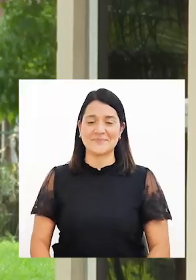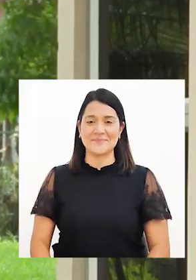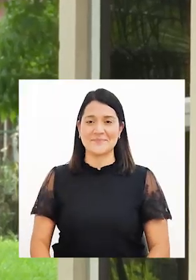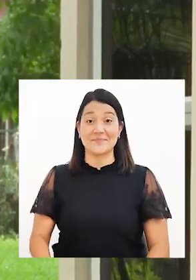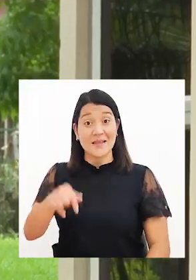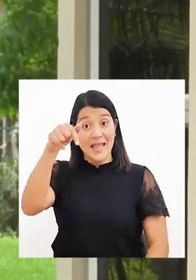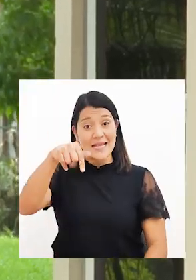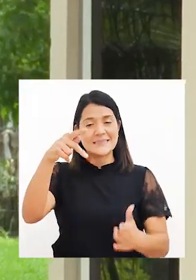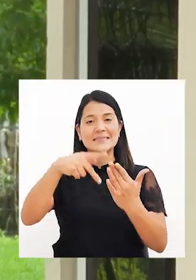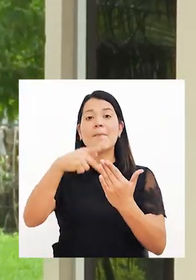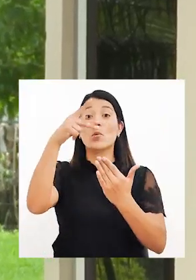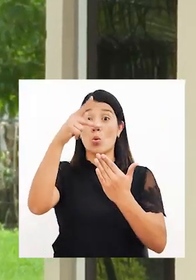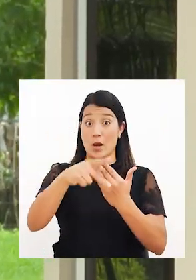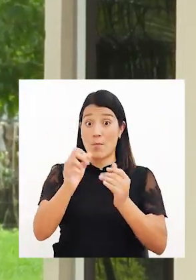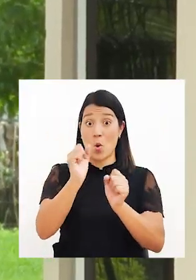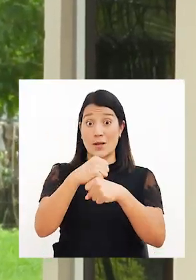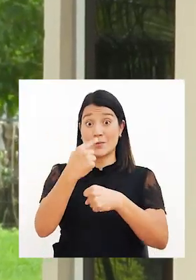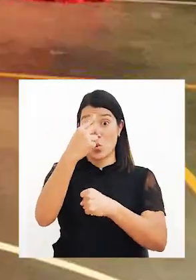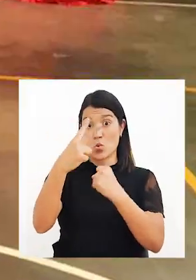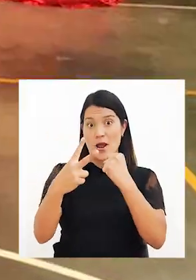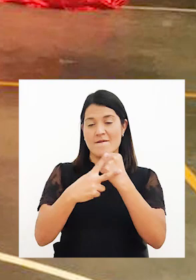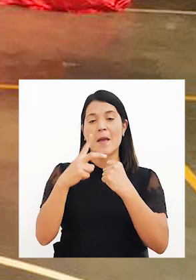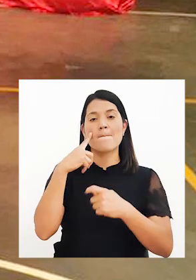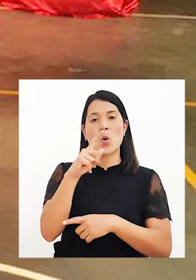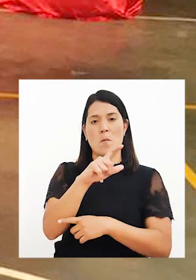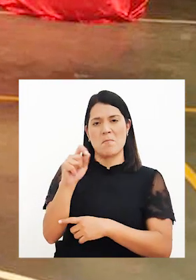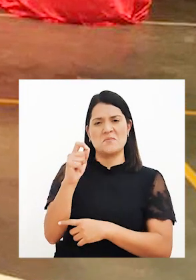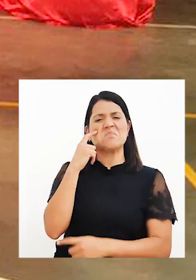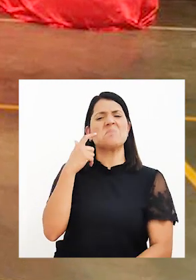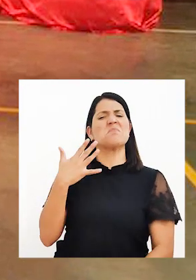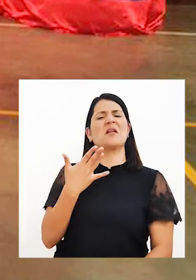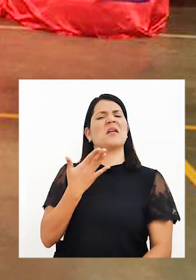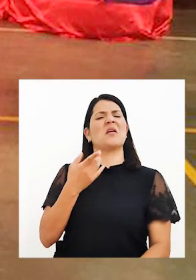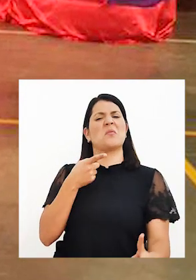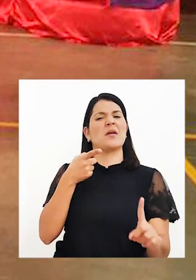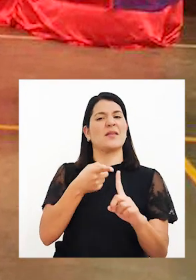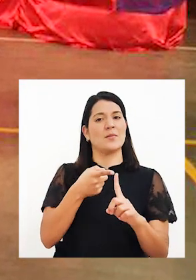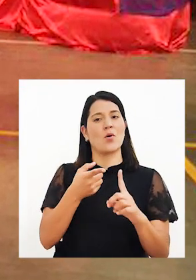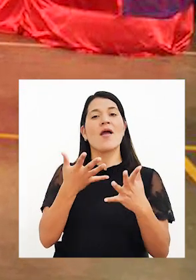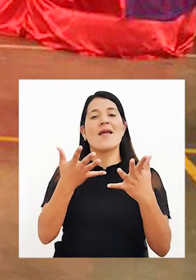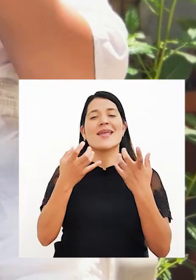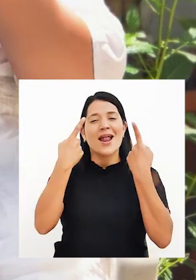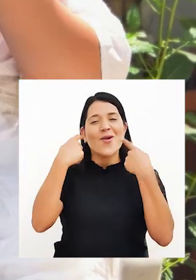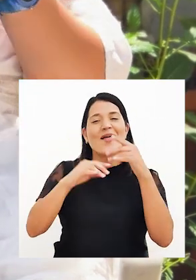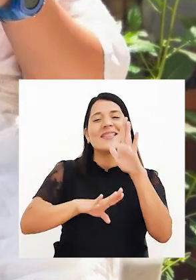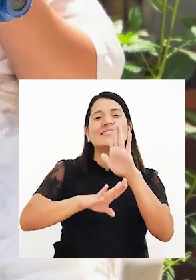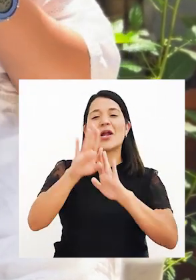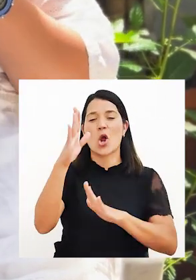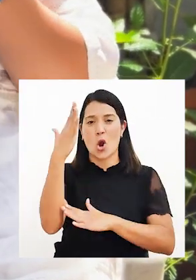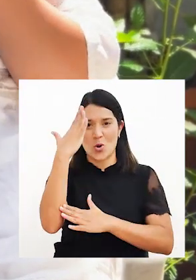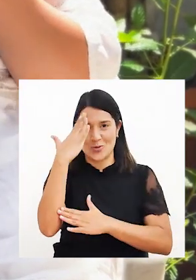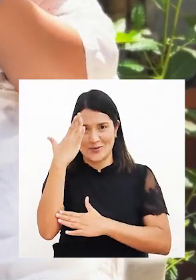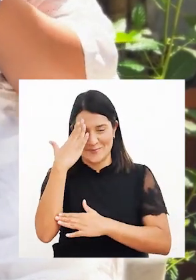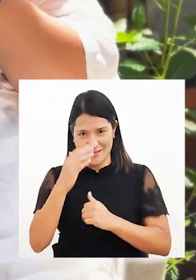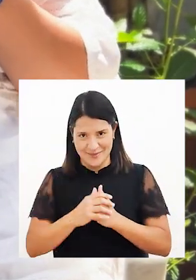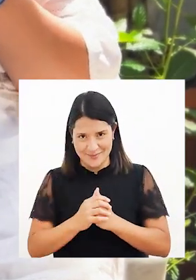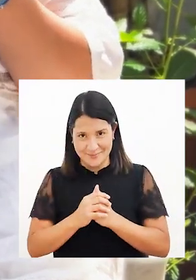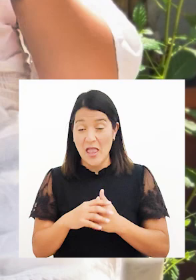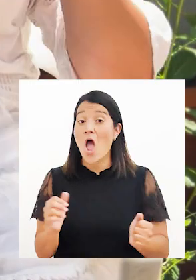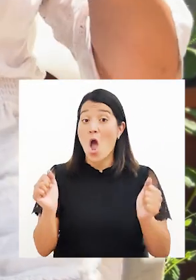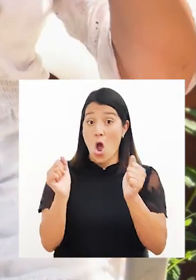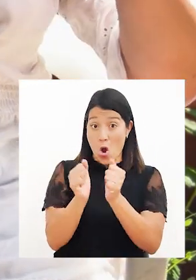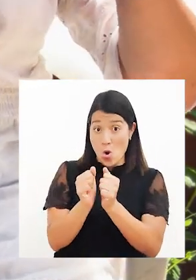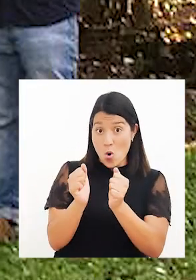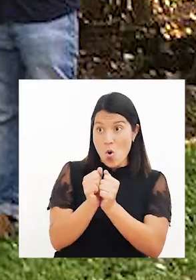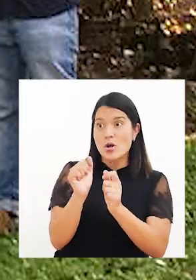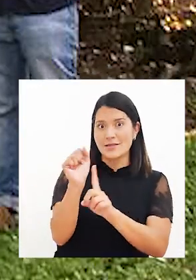Este programa mensual ha tenido la intención de construir conocimiento. De la mano con